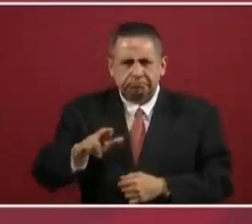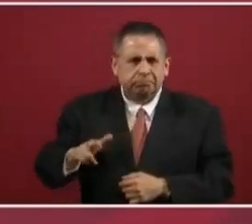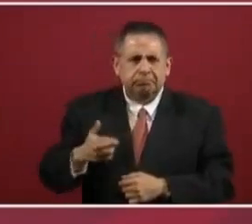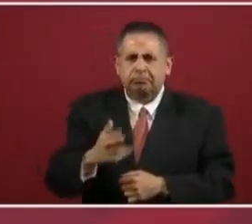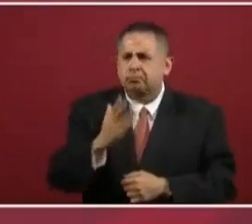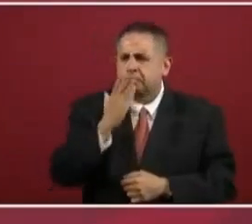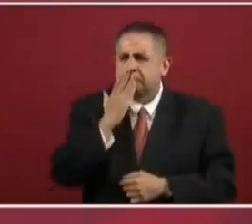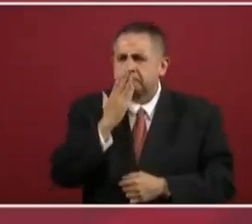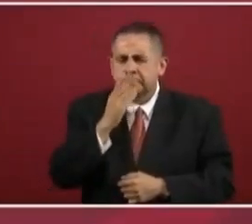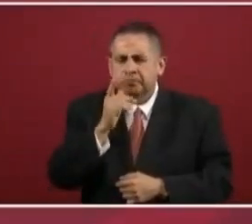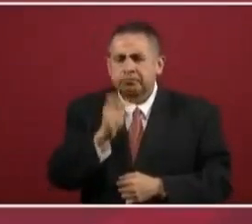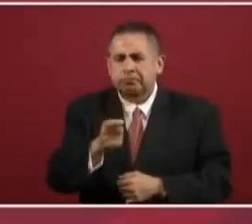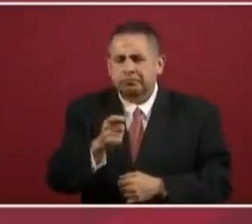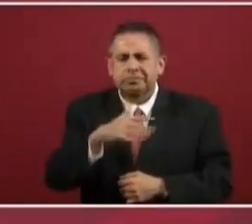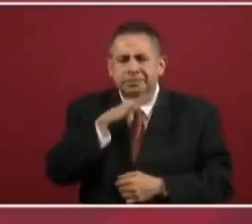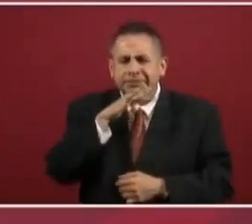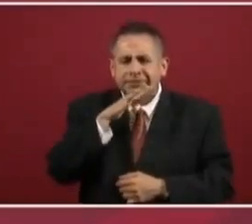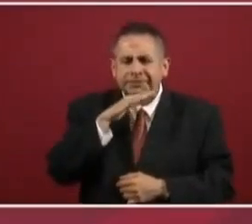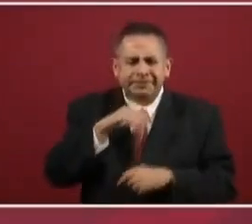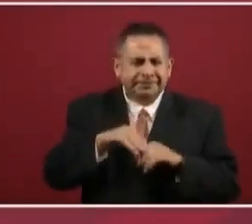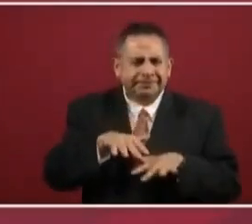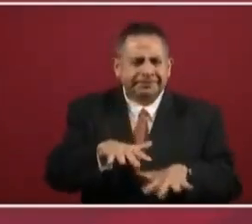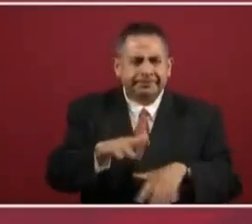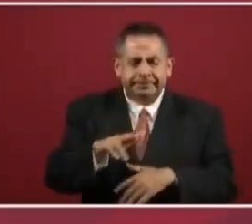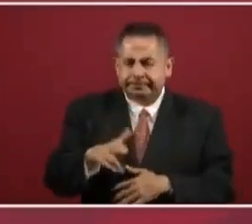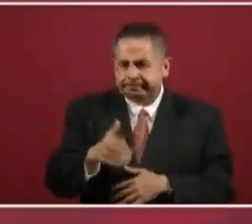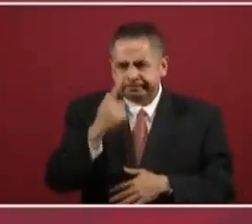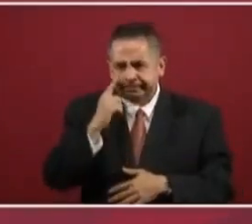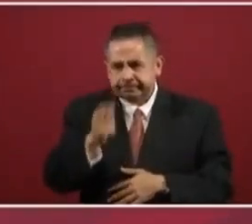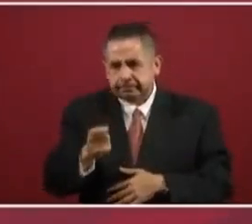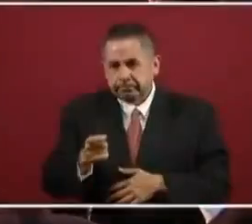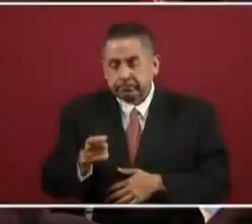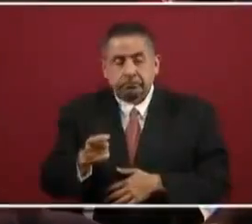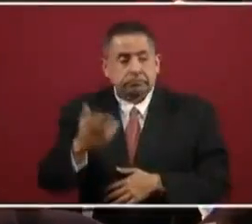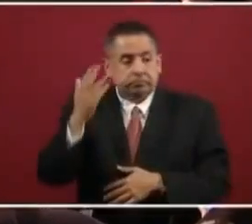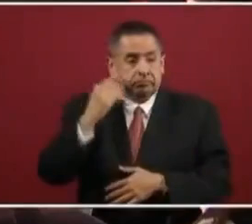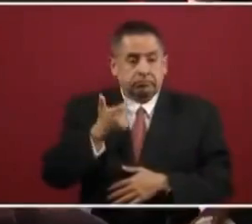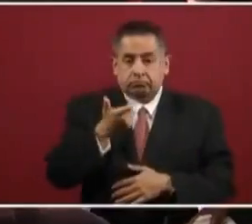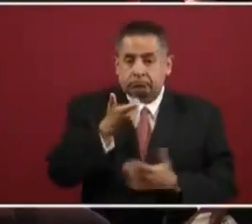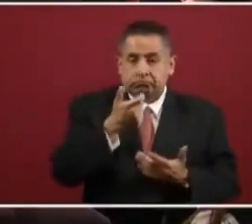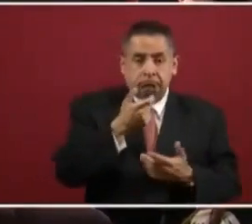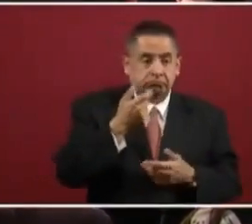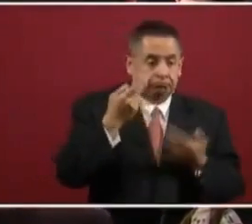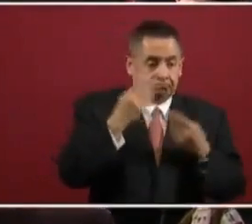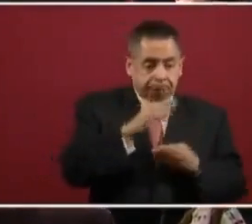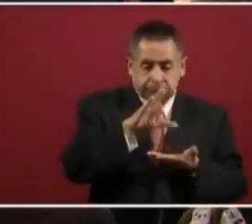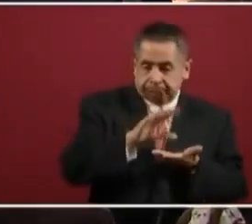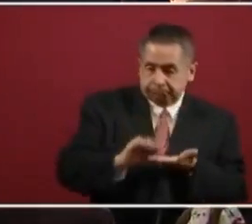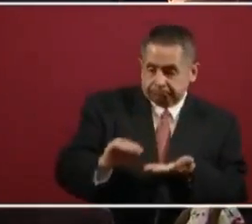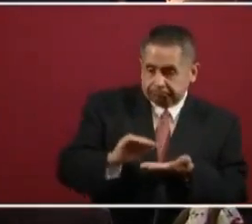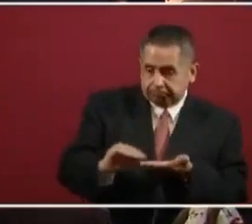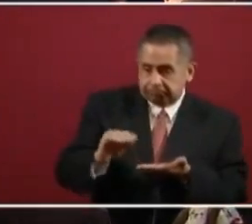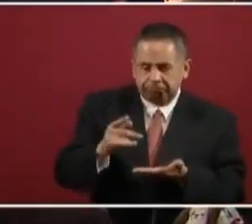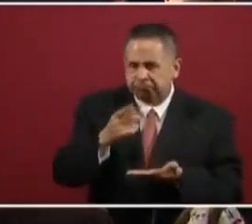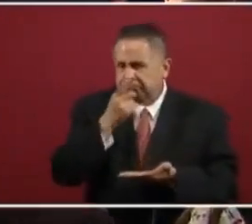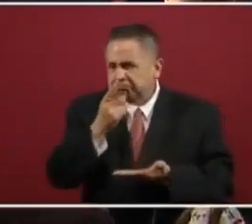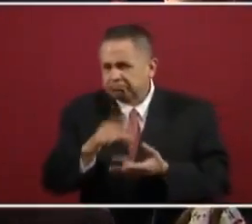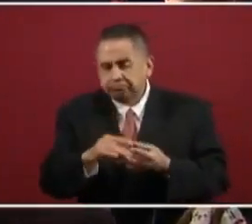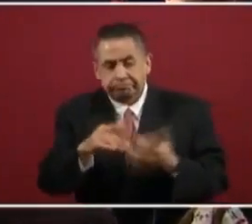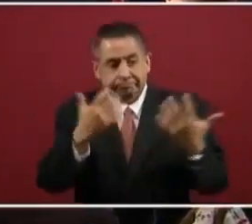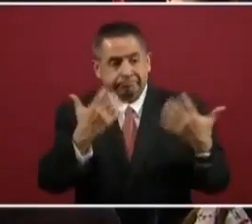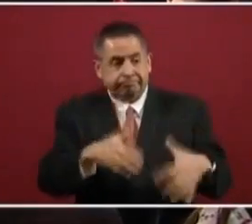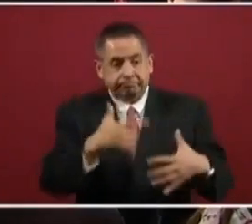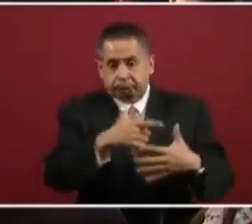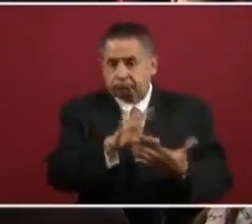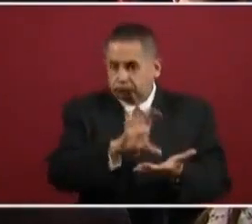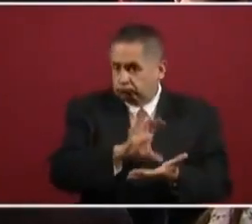Sonora lo de la contaminación se hizo un fidecomiso se alega de que la empresa